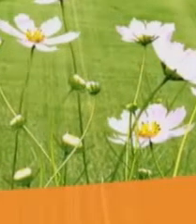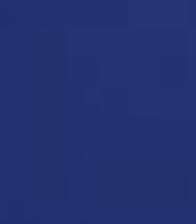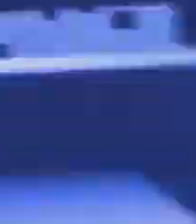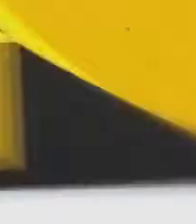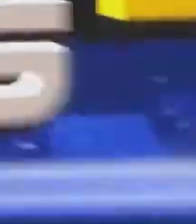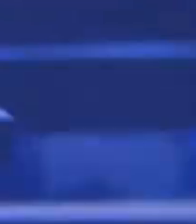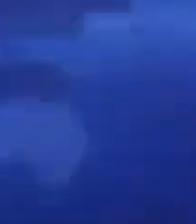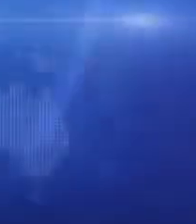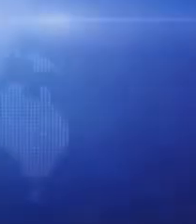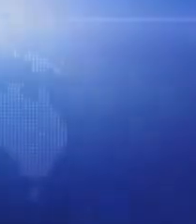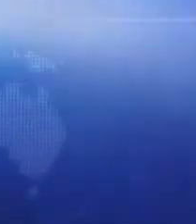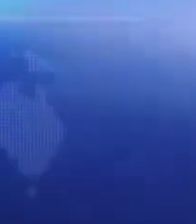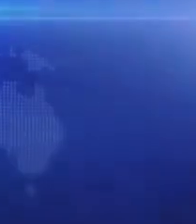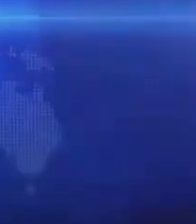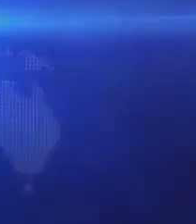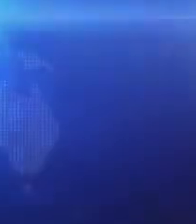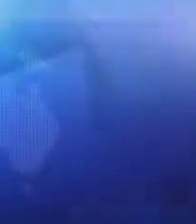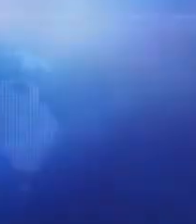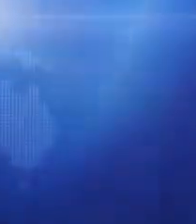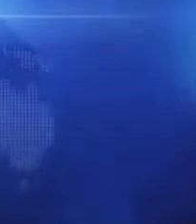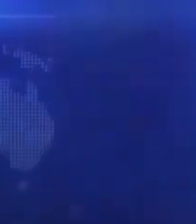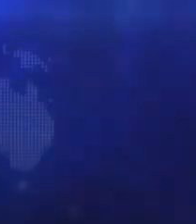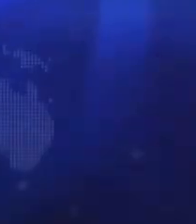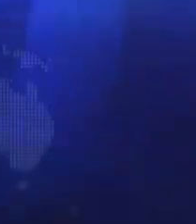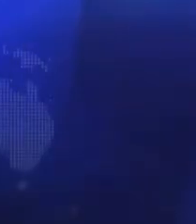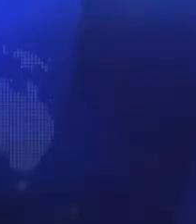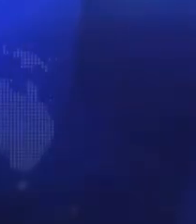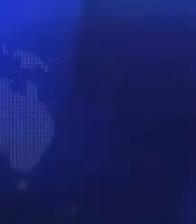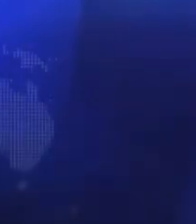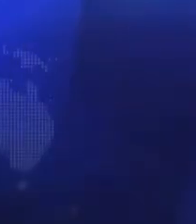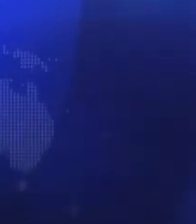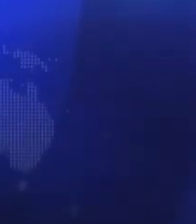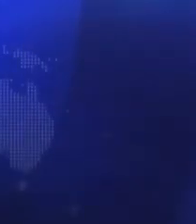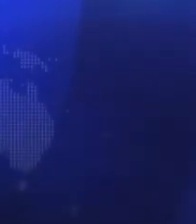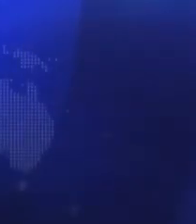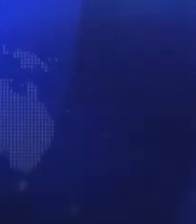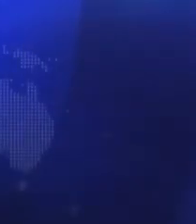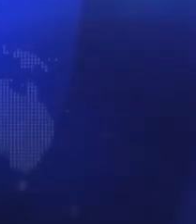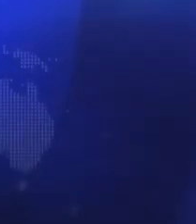de Limpieza, Enlace Noticias, el noticiero que usted quiere ver.